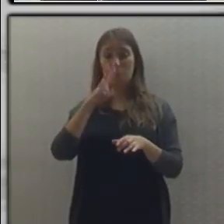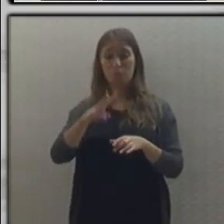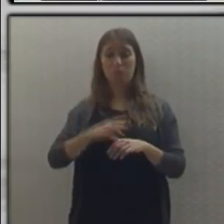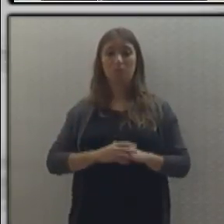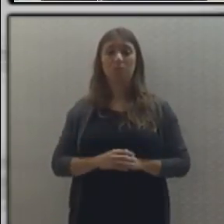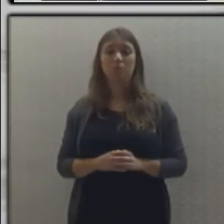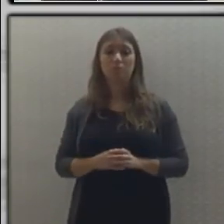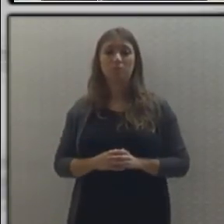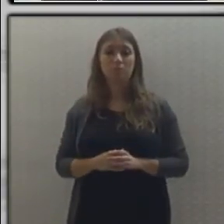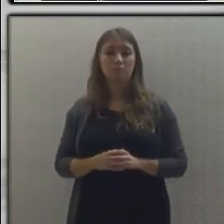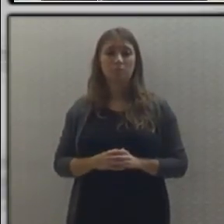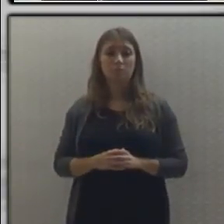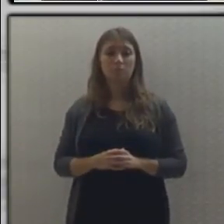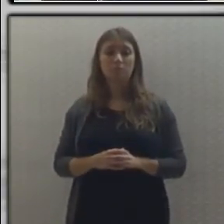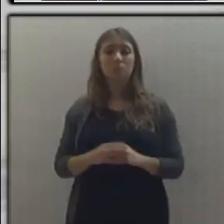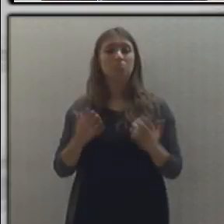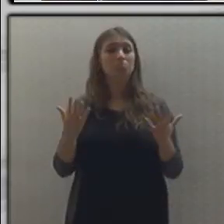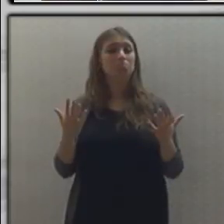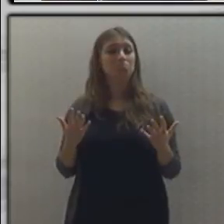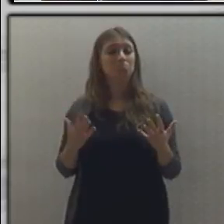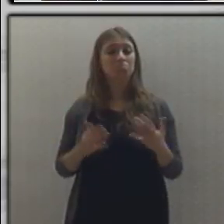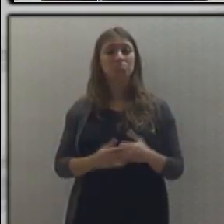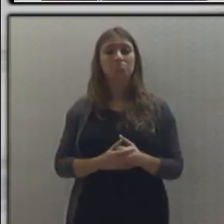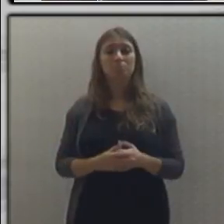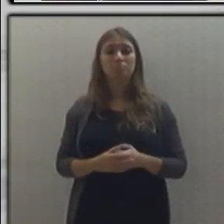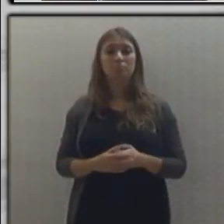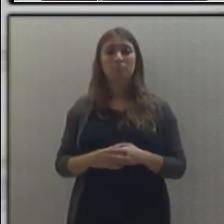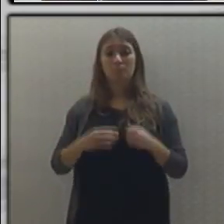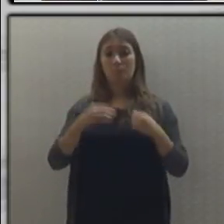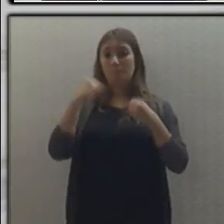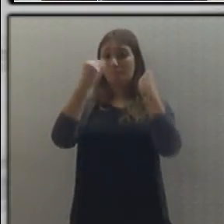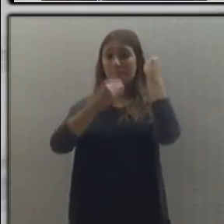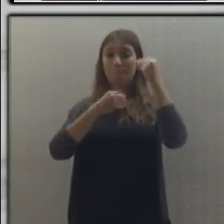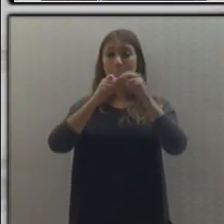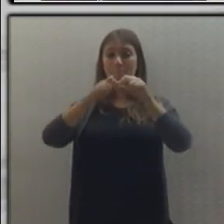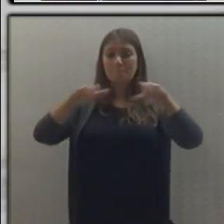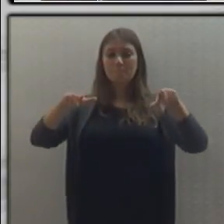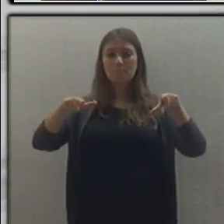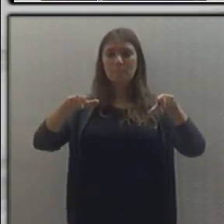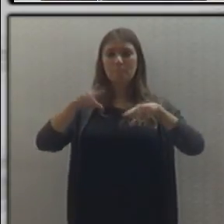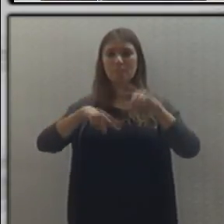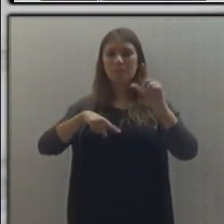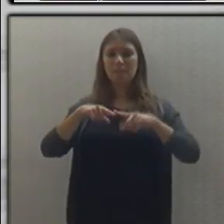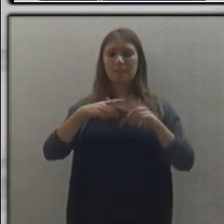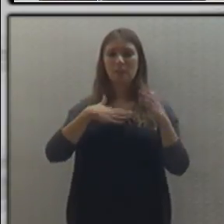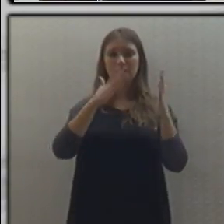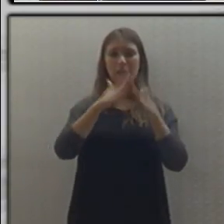visto, pero la reflexión está en la propia unidad.